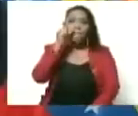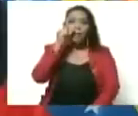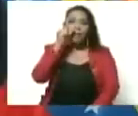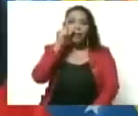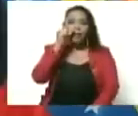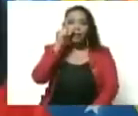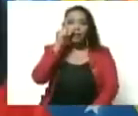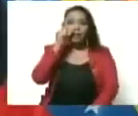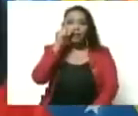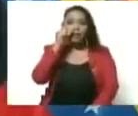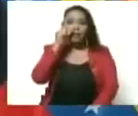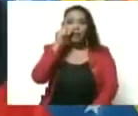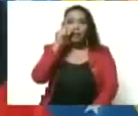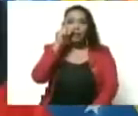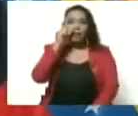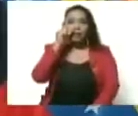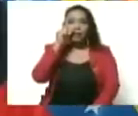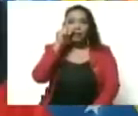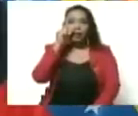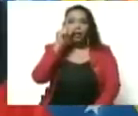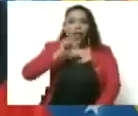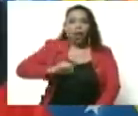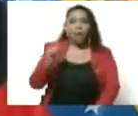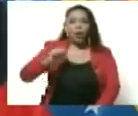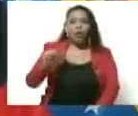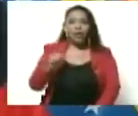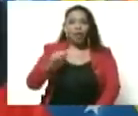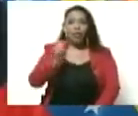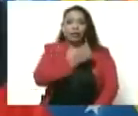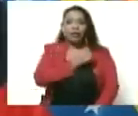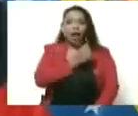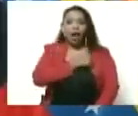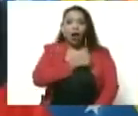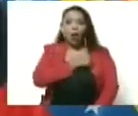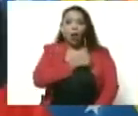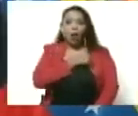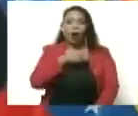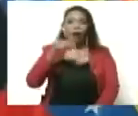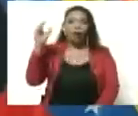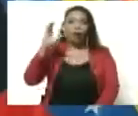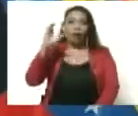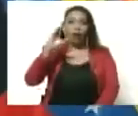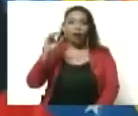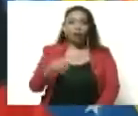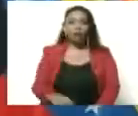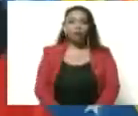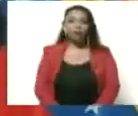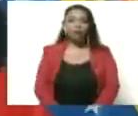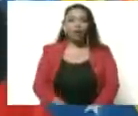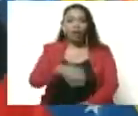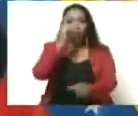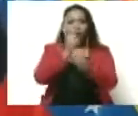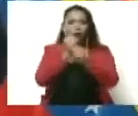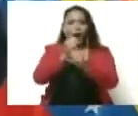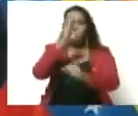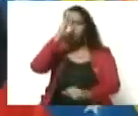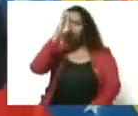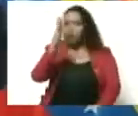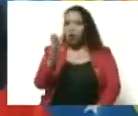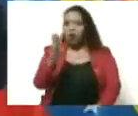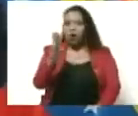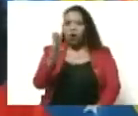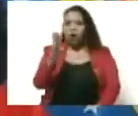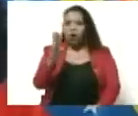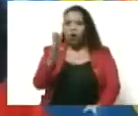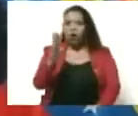por parte de la policía de Chacao, en el eje metropolitano de Caracas, que trabaja directamente